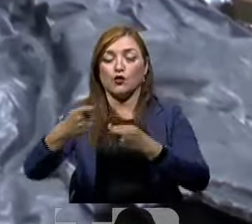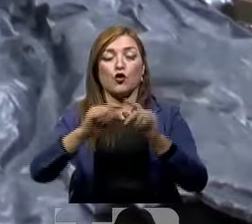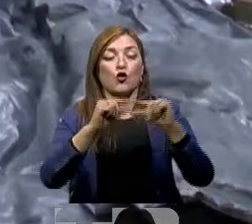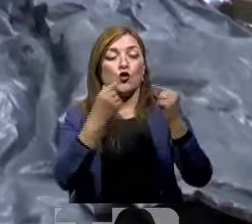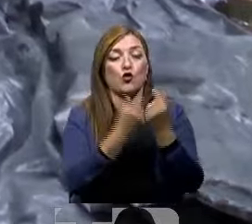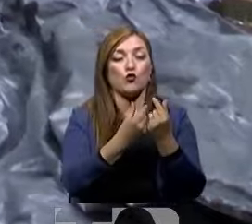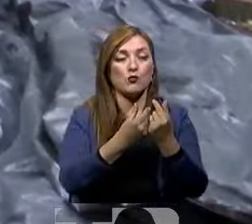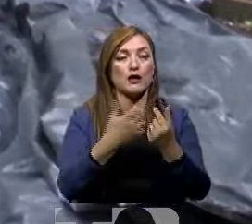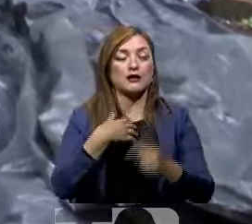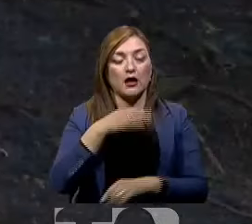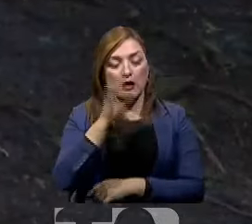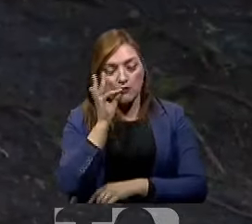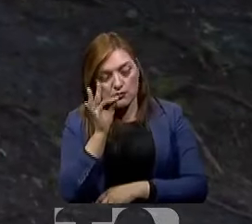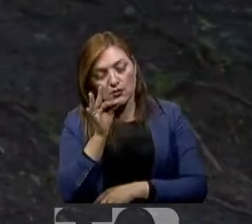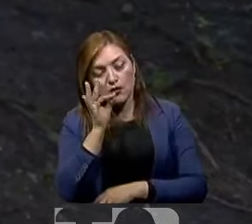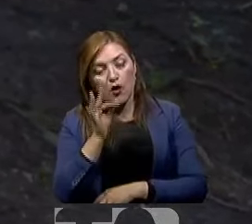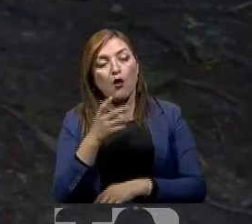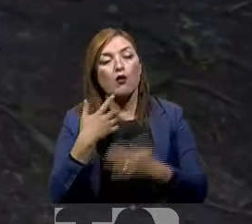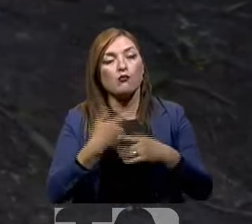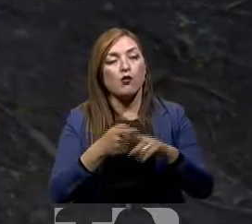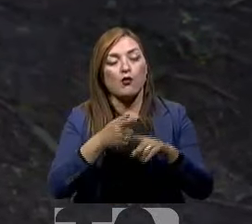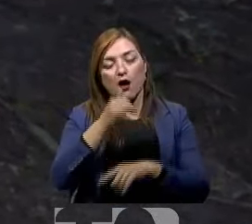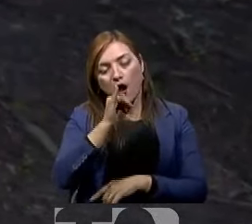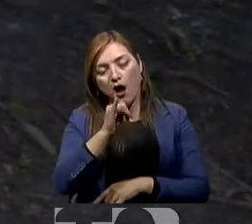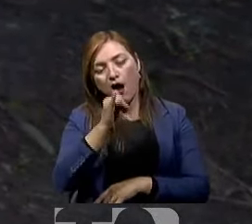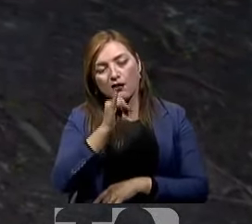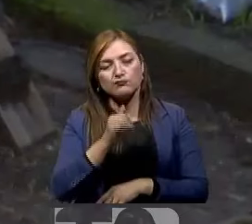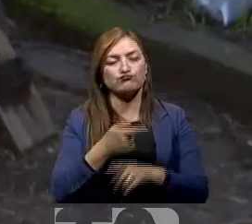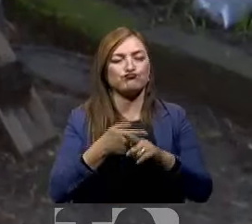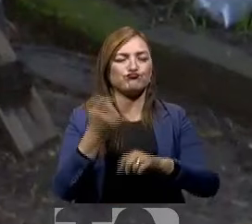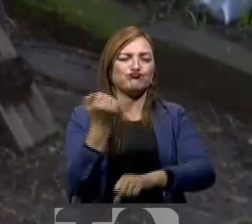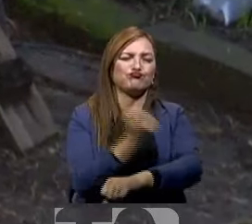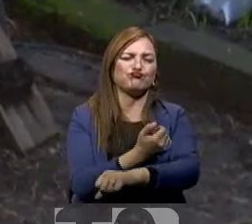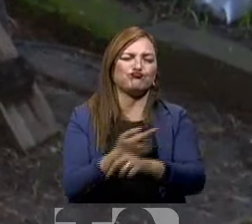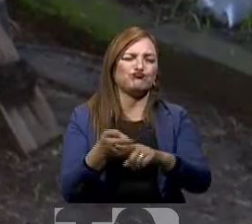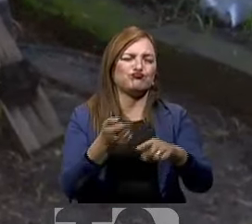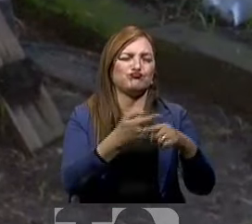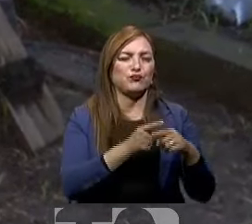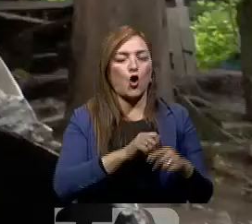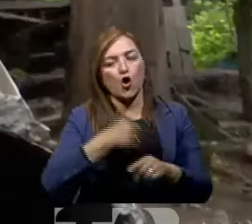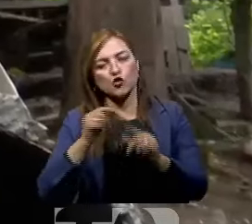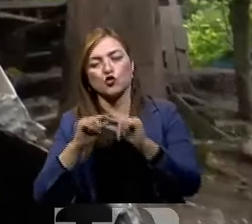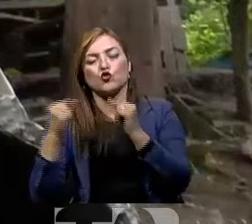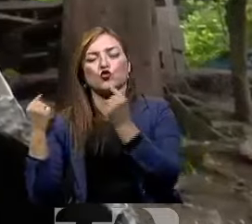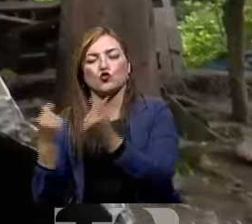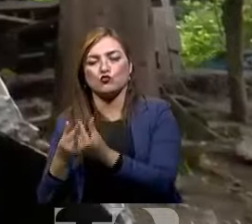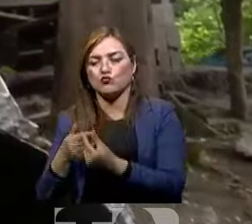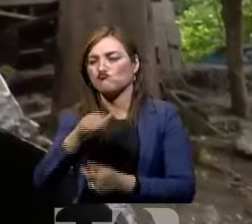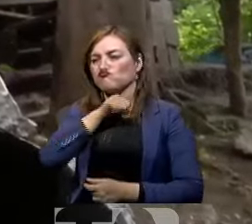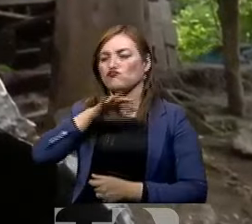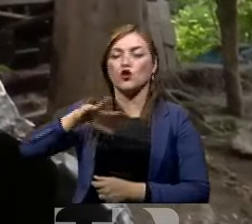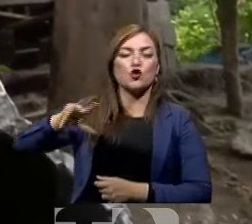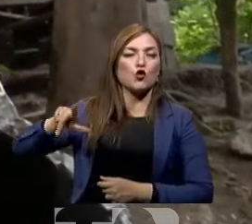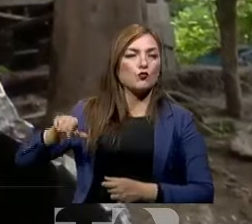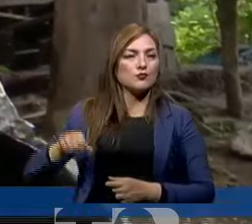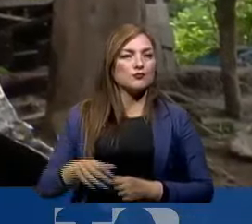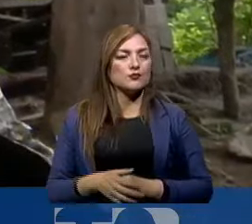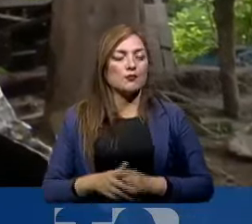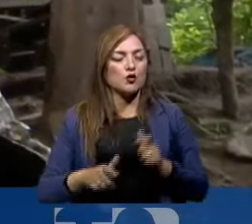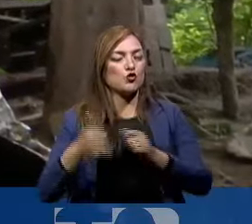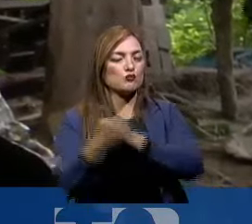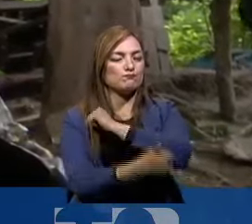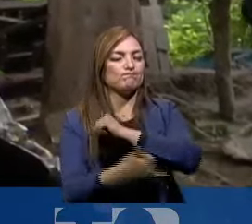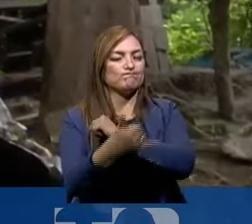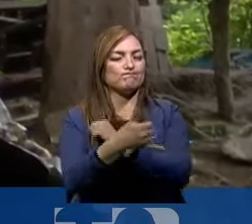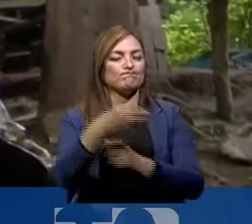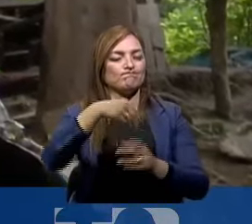grupo de consumidores de droga y alcohol y otro dedicado a delinquir en estas zonas críticas. Hay bastantes gente extranjera